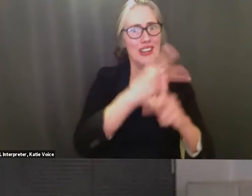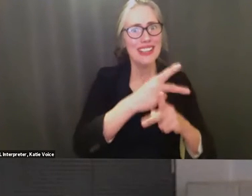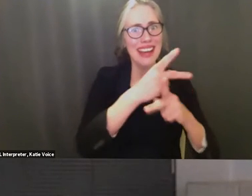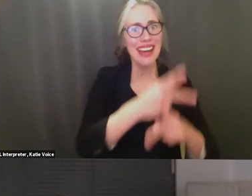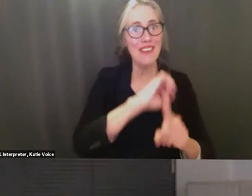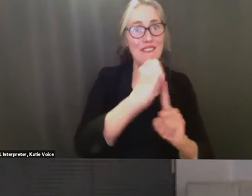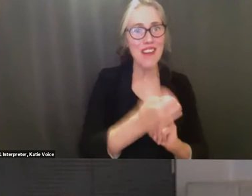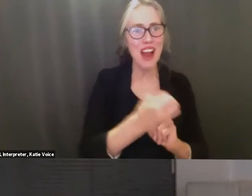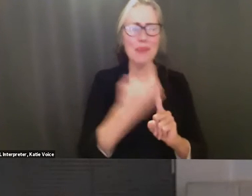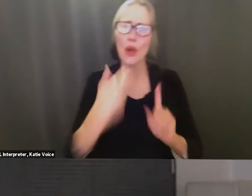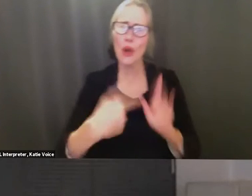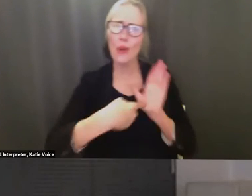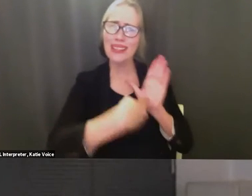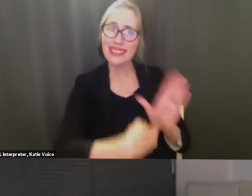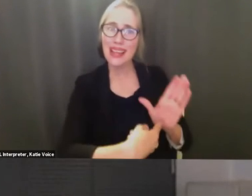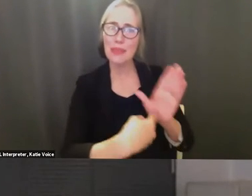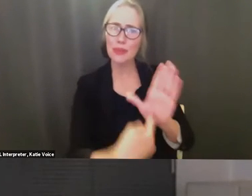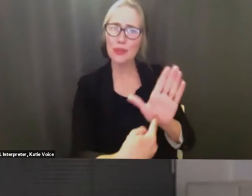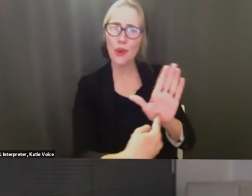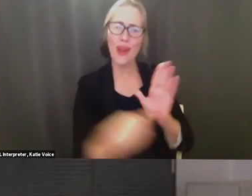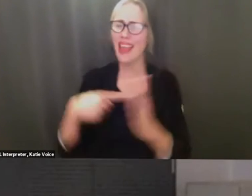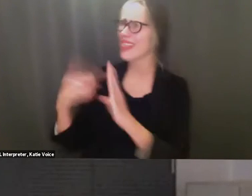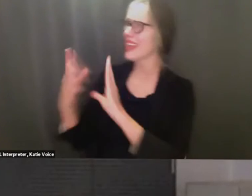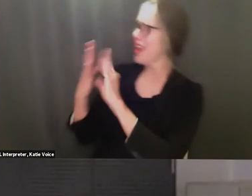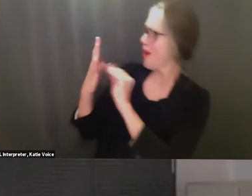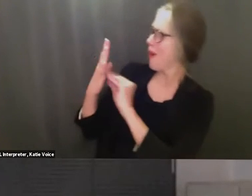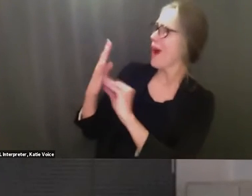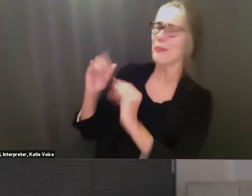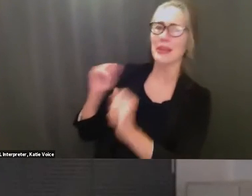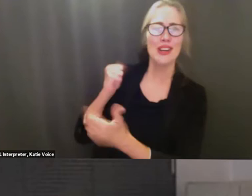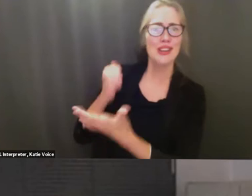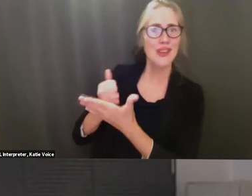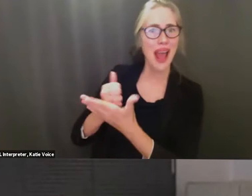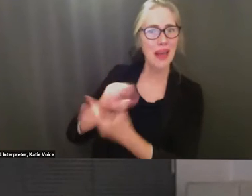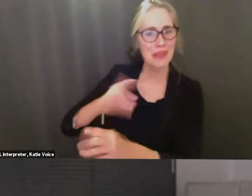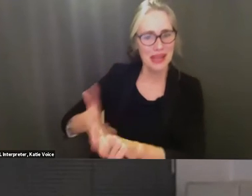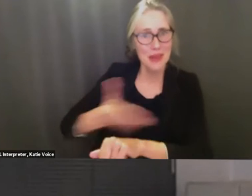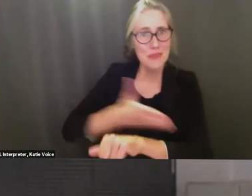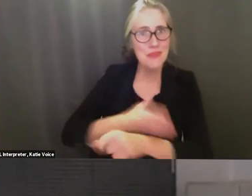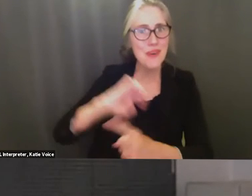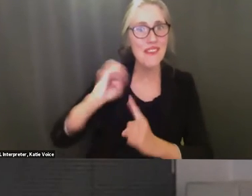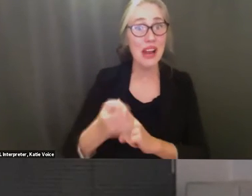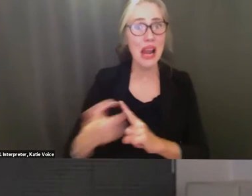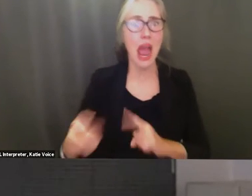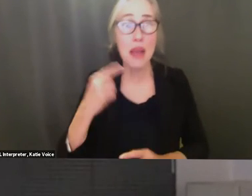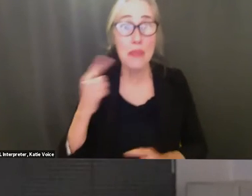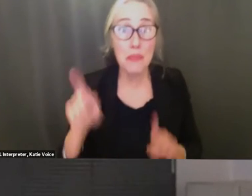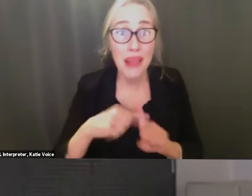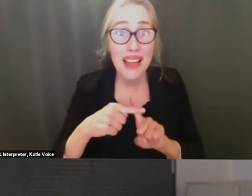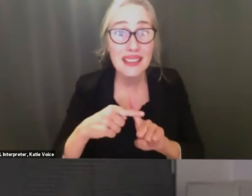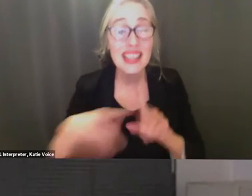ejemplo de sustentabilidad y ayudando al ambiente, pero también está ahorrando el dinero,